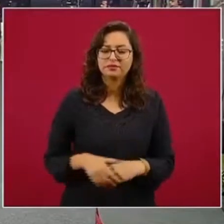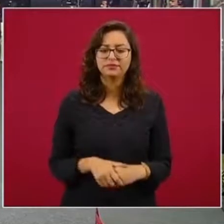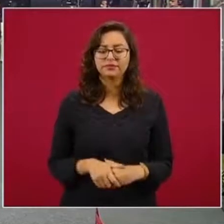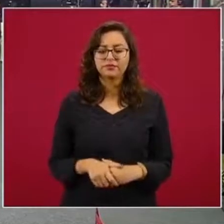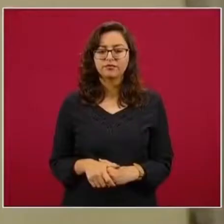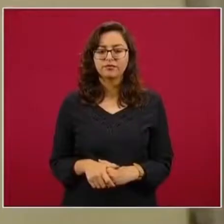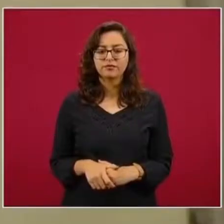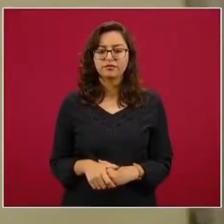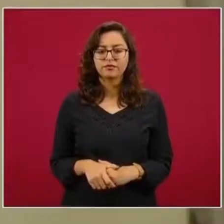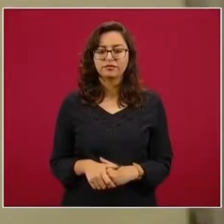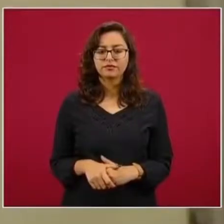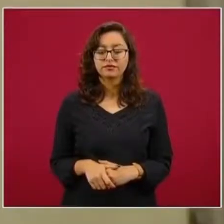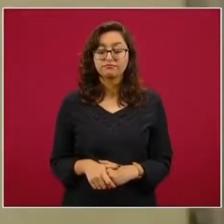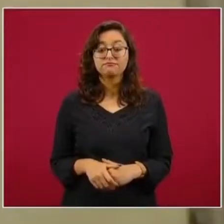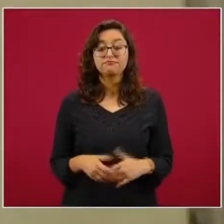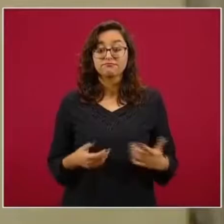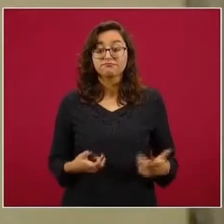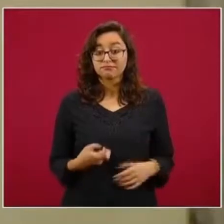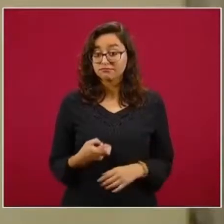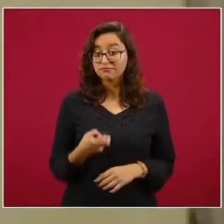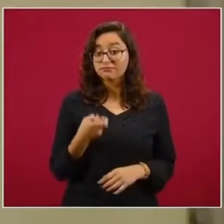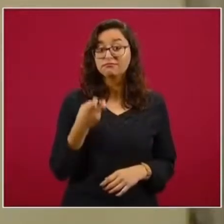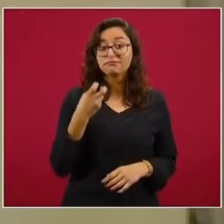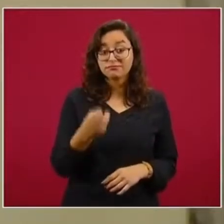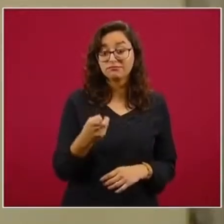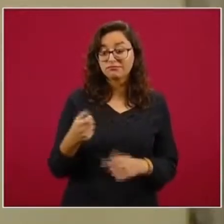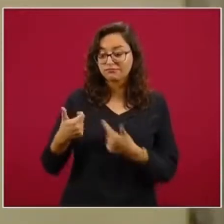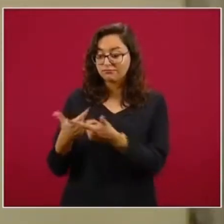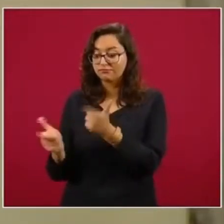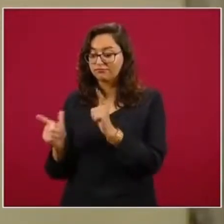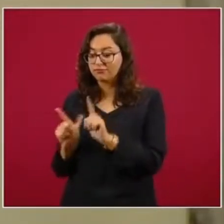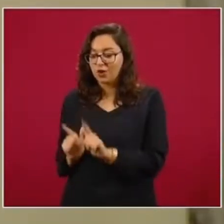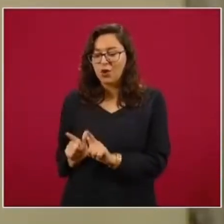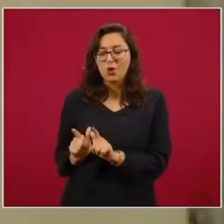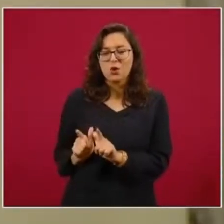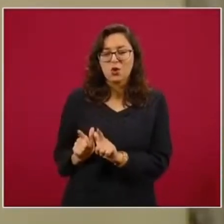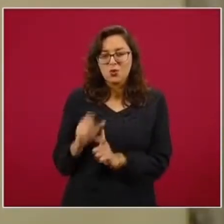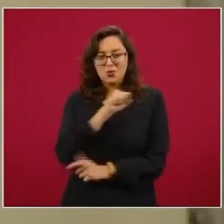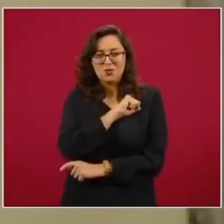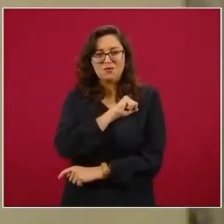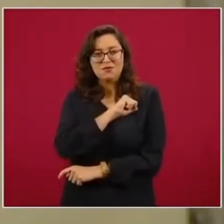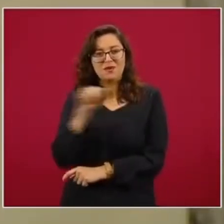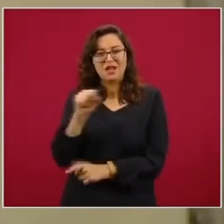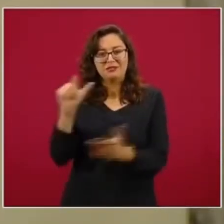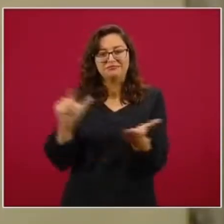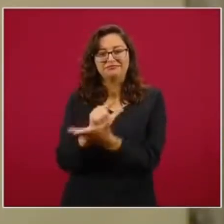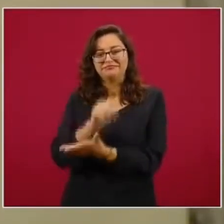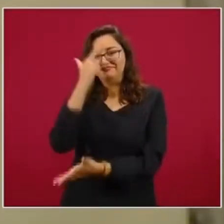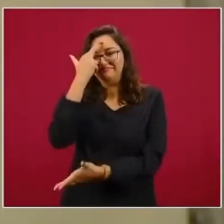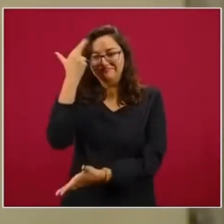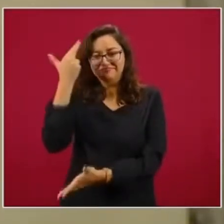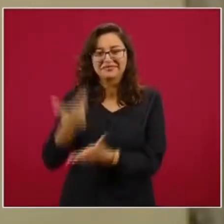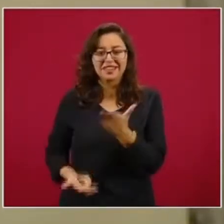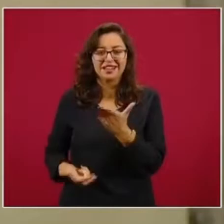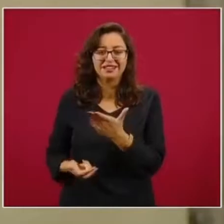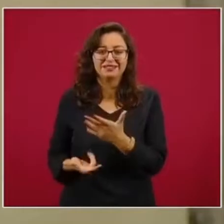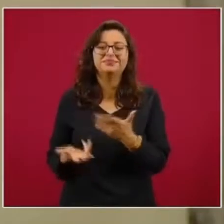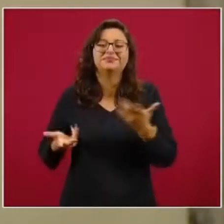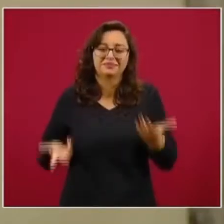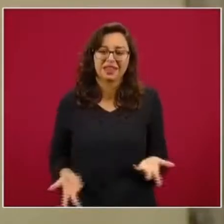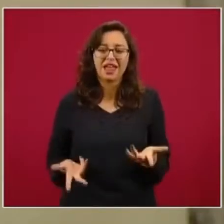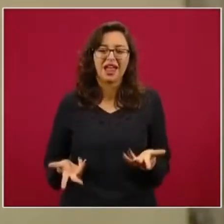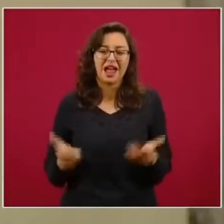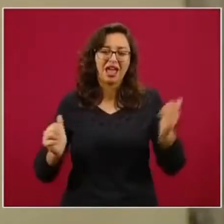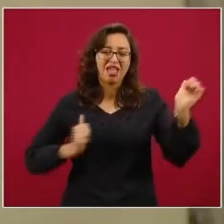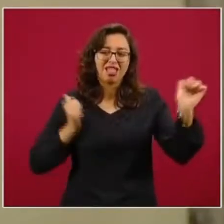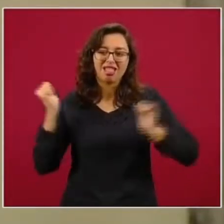Para las redes delictivas es muy importante porque lo usan para importar productos terminados o prohibidos